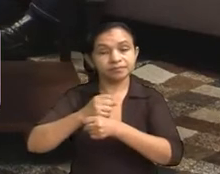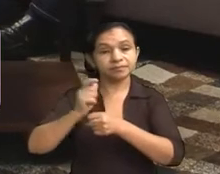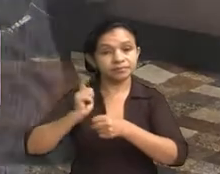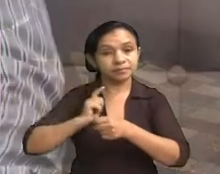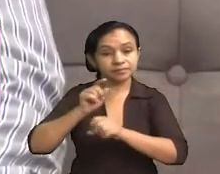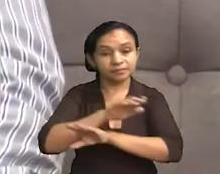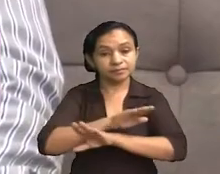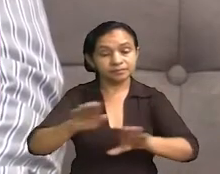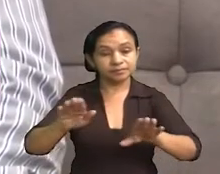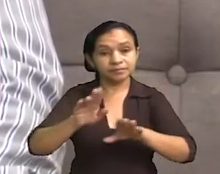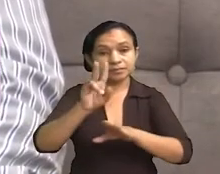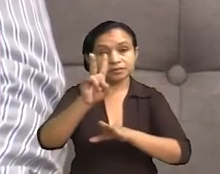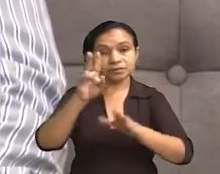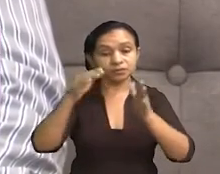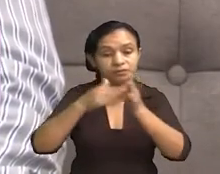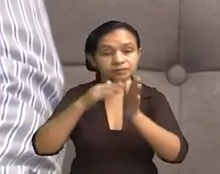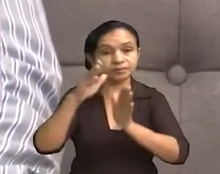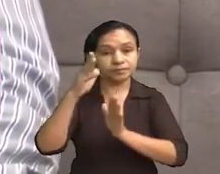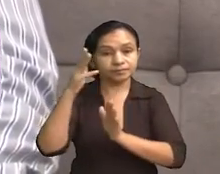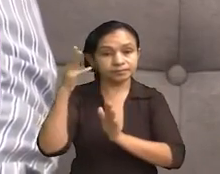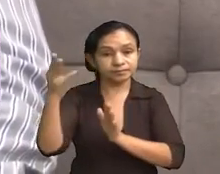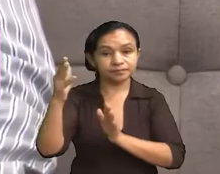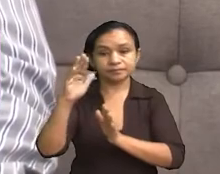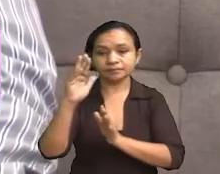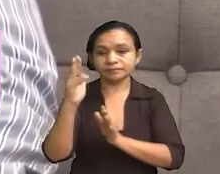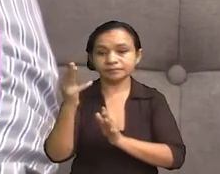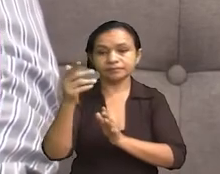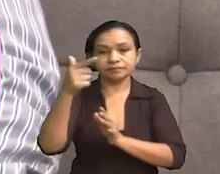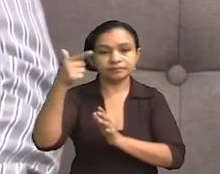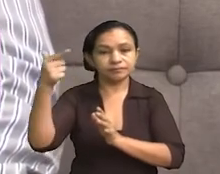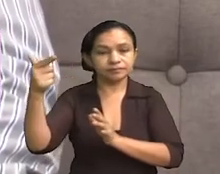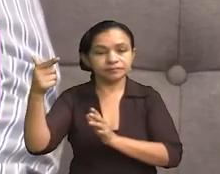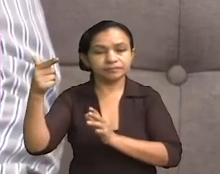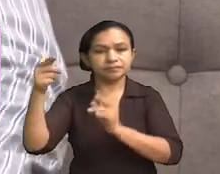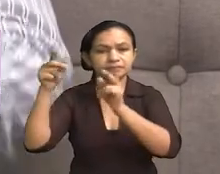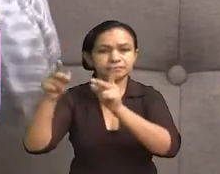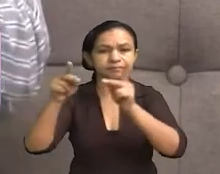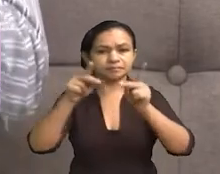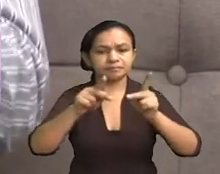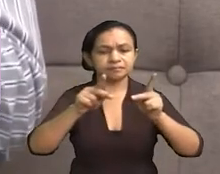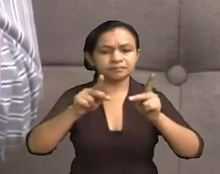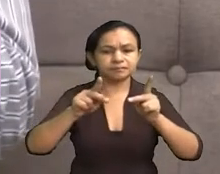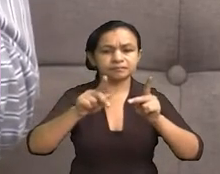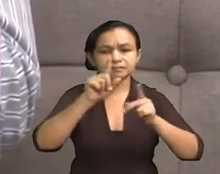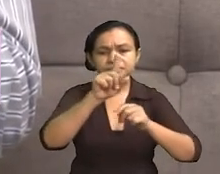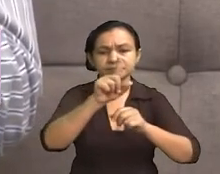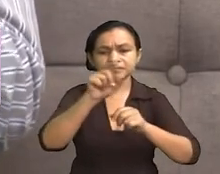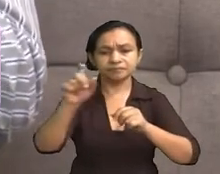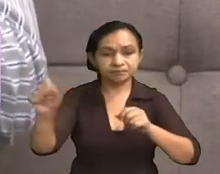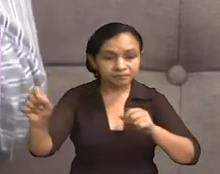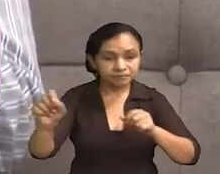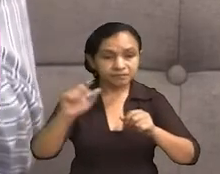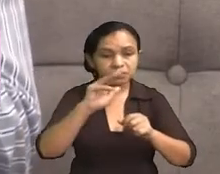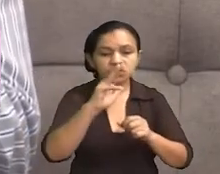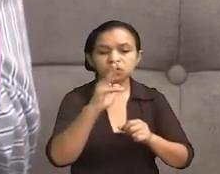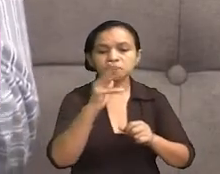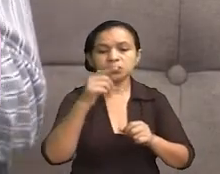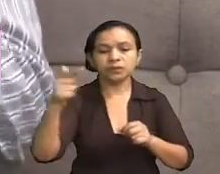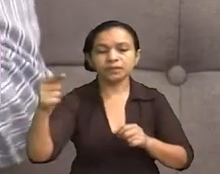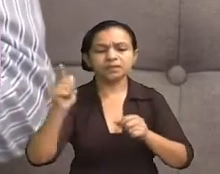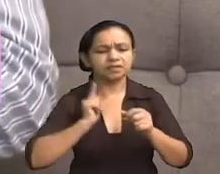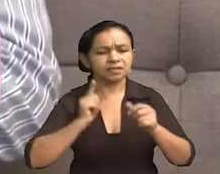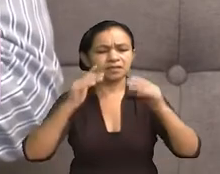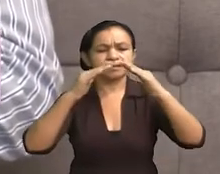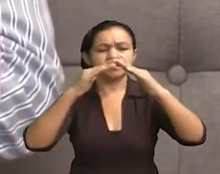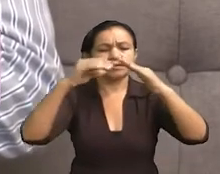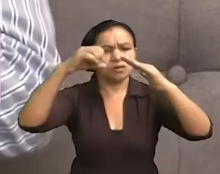cerrar 2019 con 97 nicaragüenses de cada 100 que tienen acceso